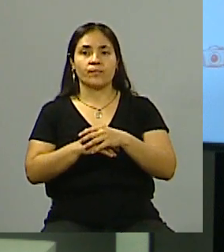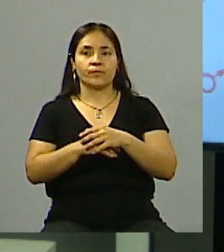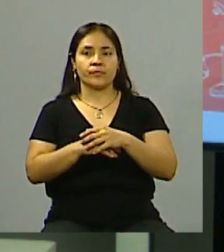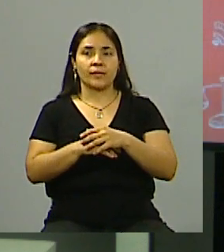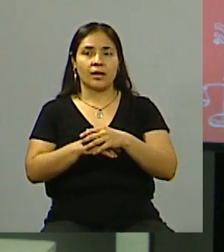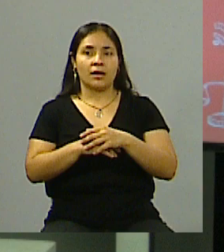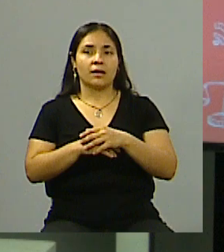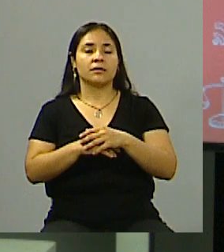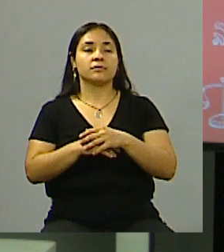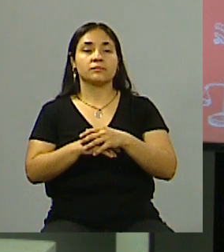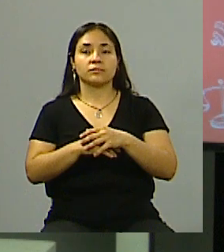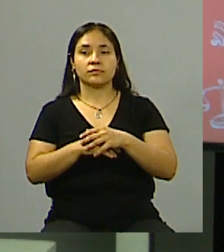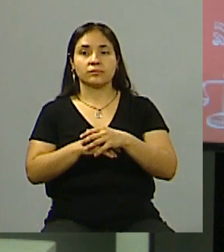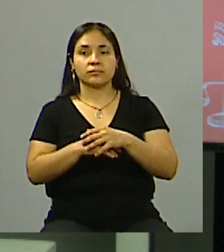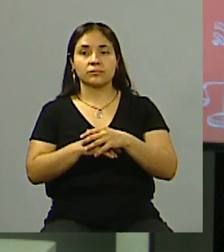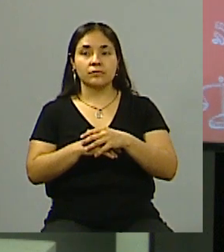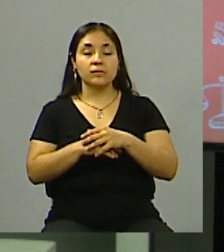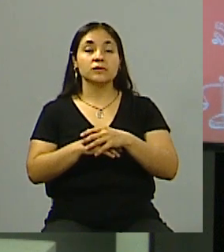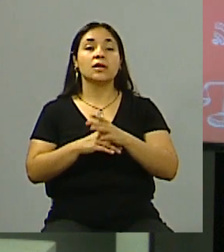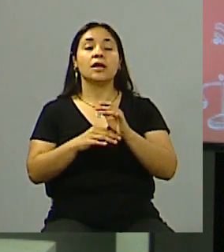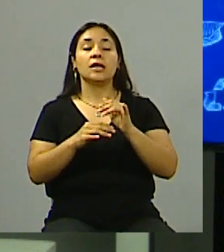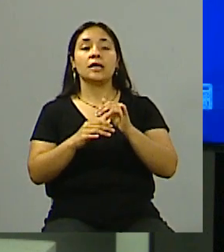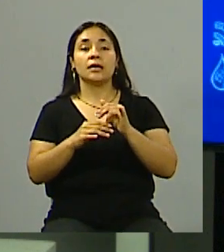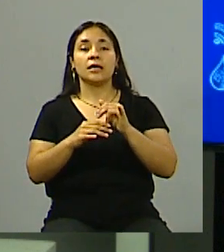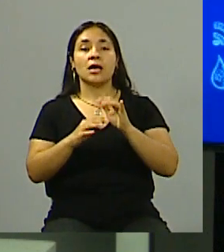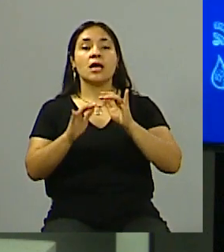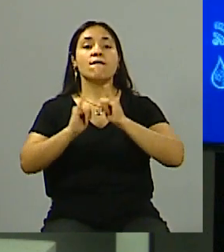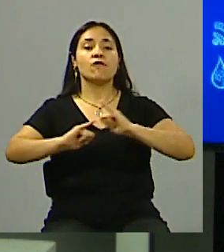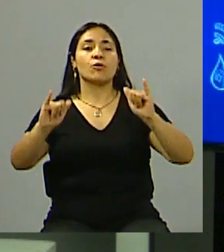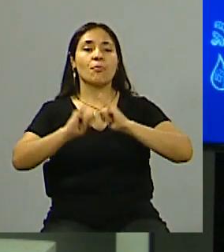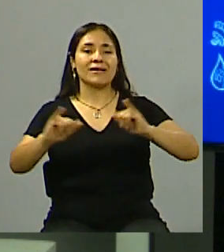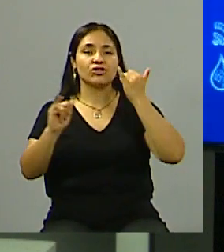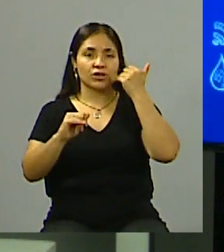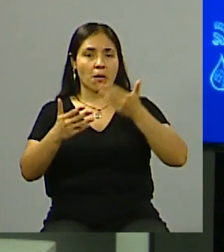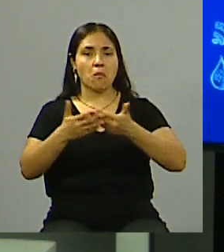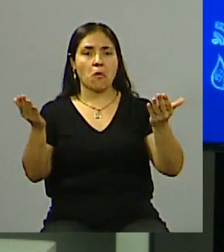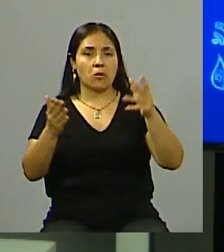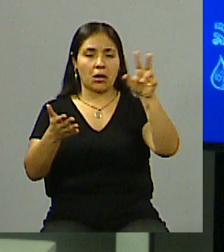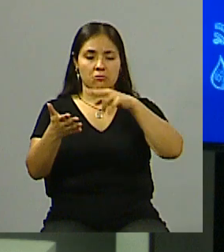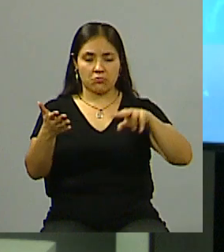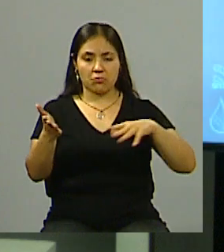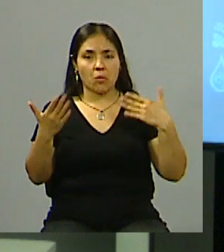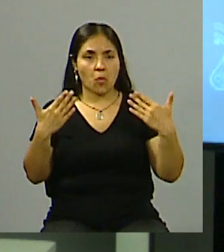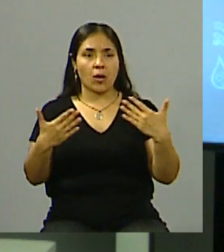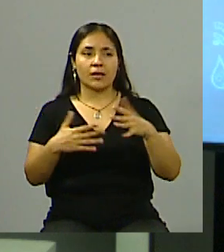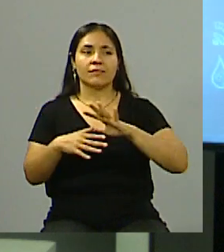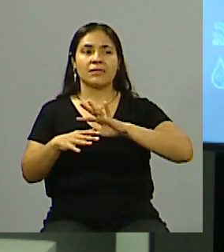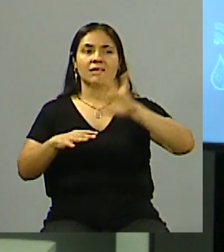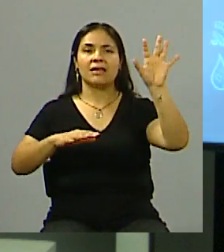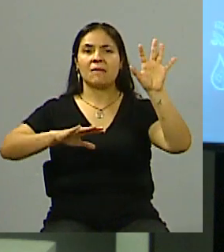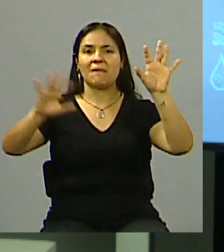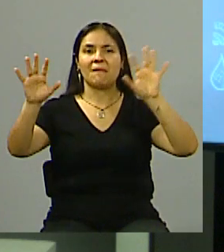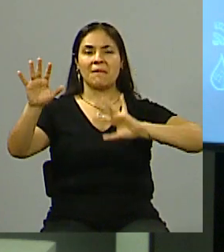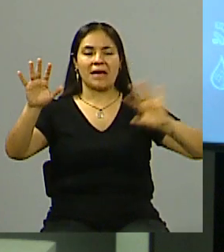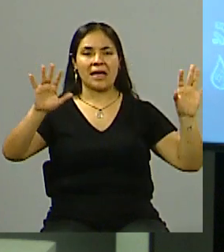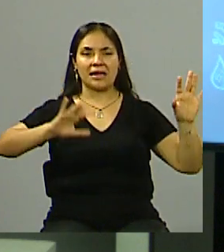o gran parte de la información que ya está públicamente disponible, pero que está muy dispersa, ¿no? Porque son fuentes